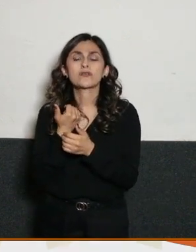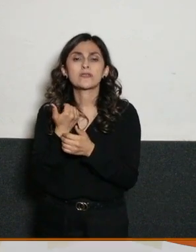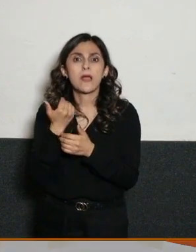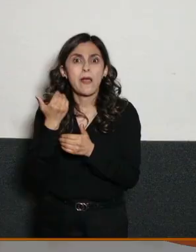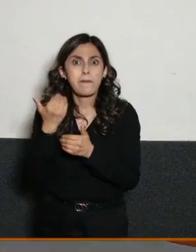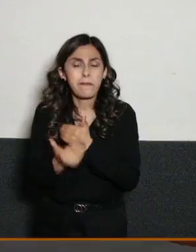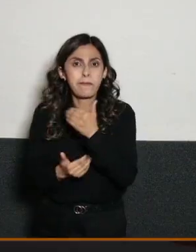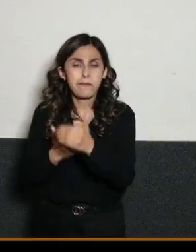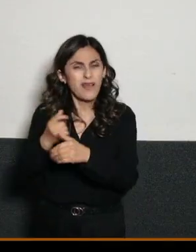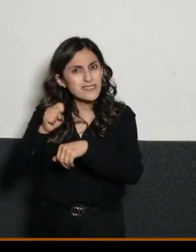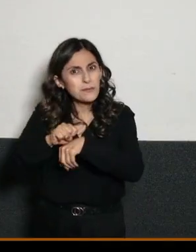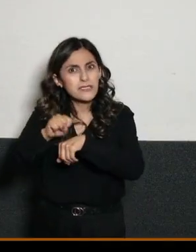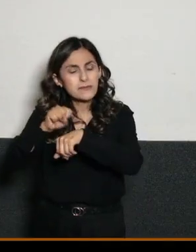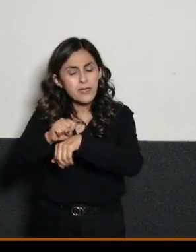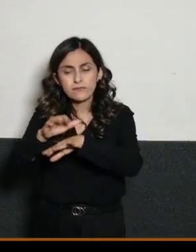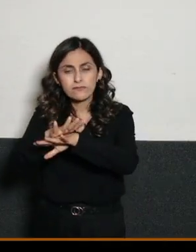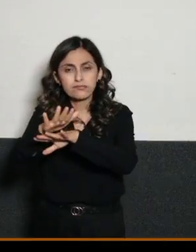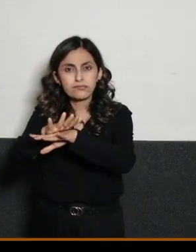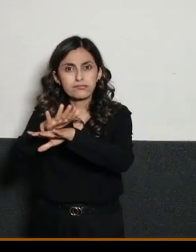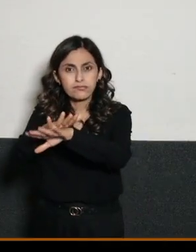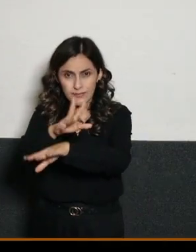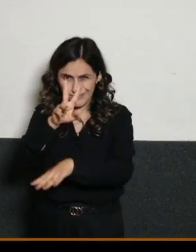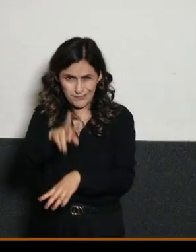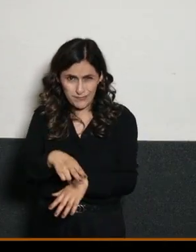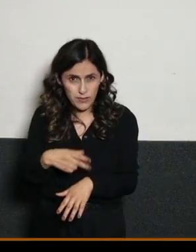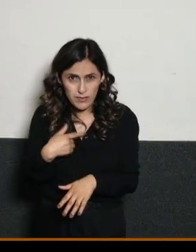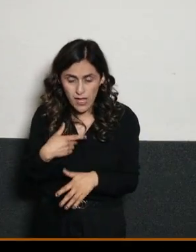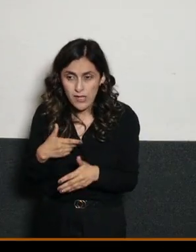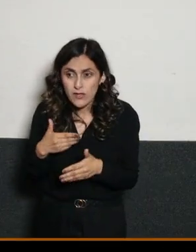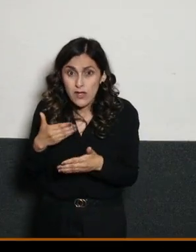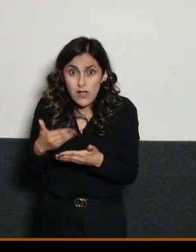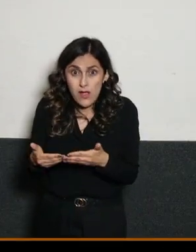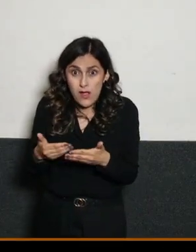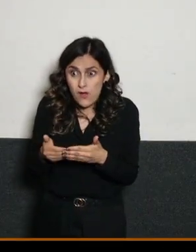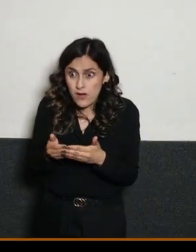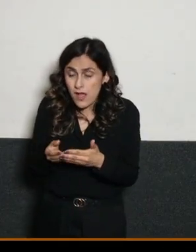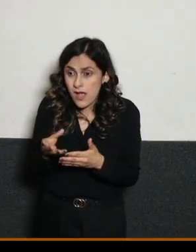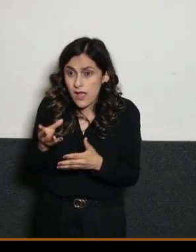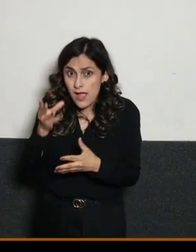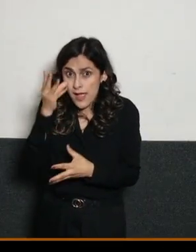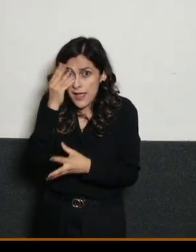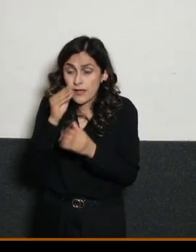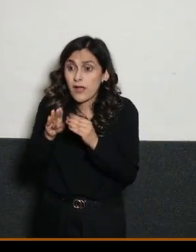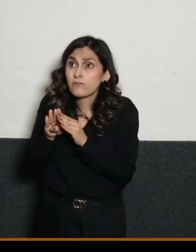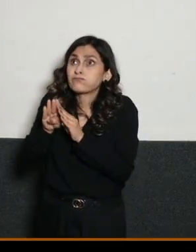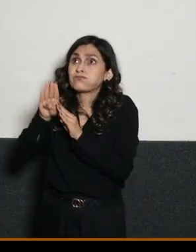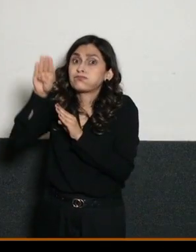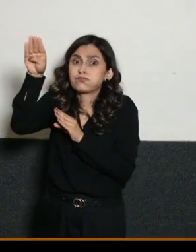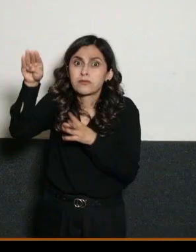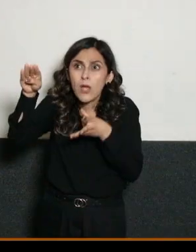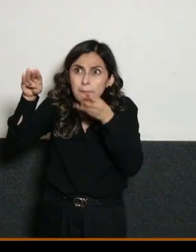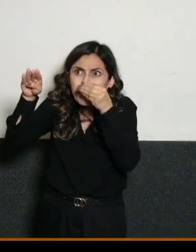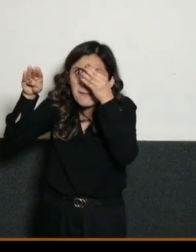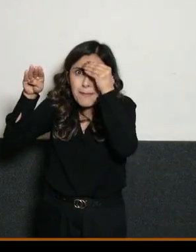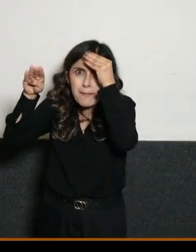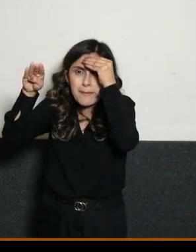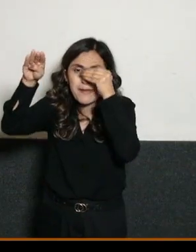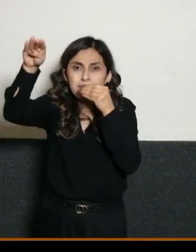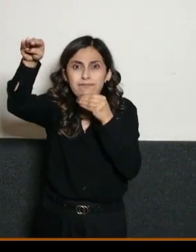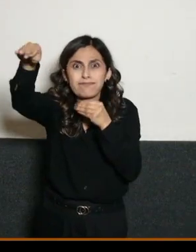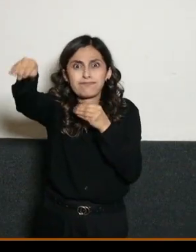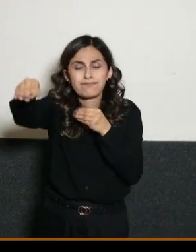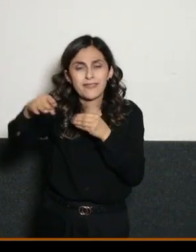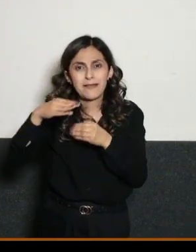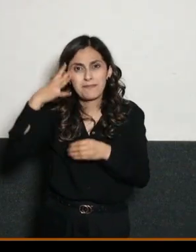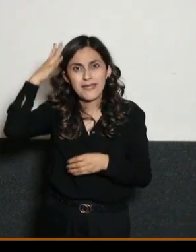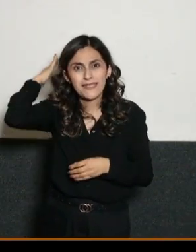muy difícil seguirle el paso y seguir la curva de aprendizaje. Ojo, inteligencia artificial no es